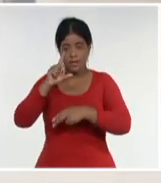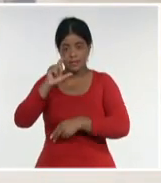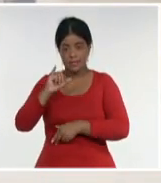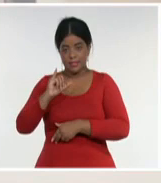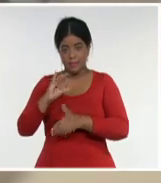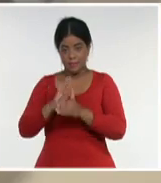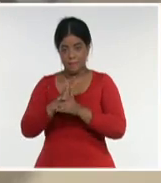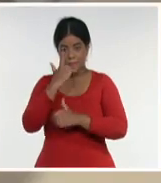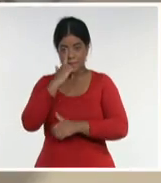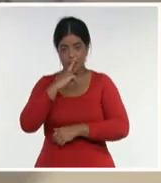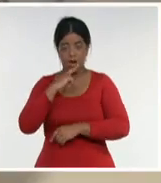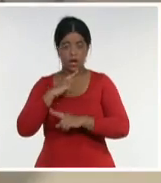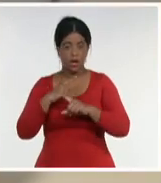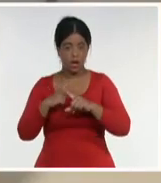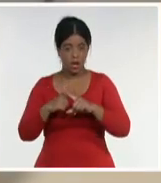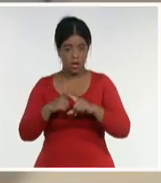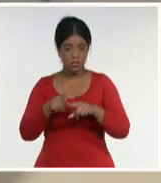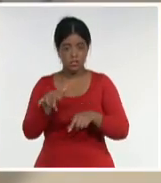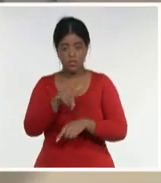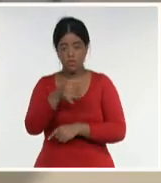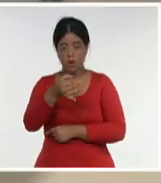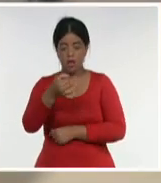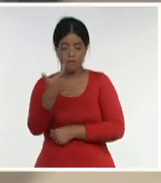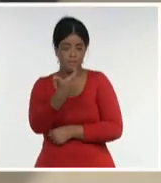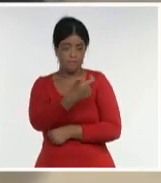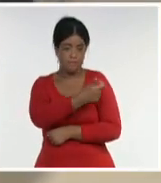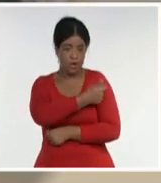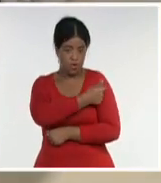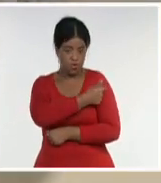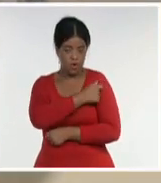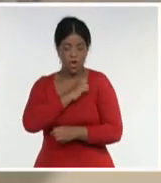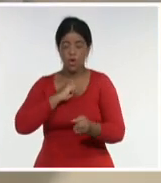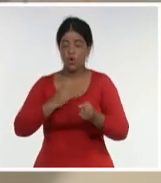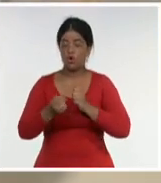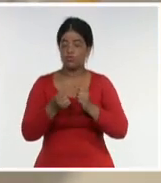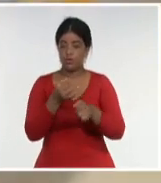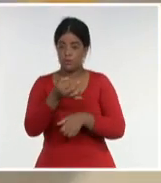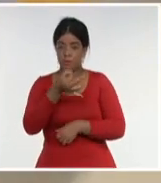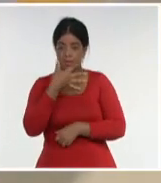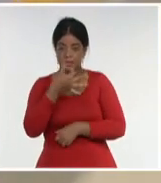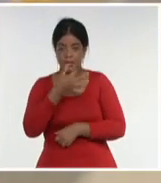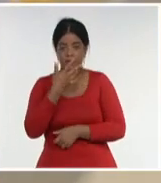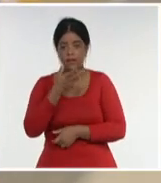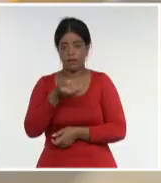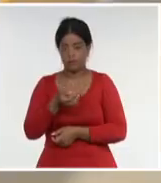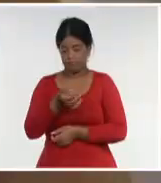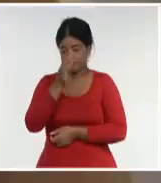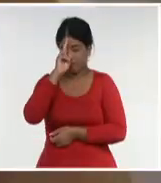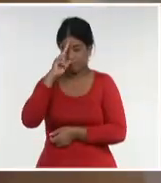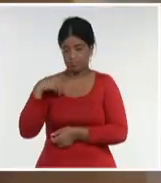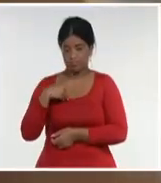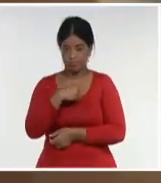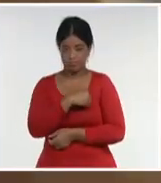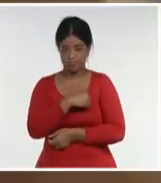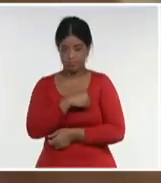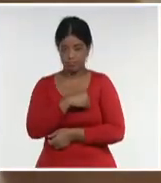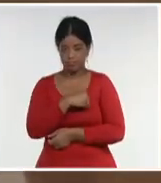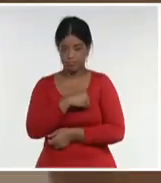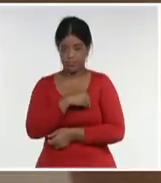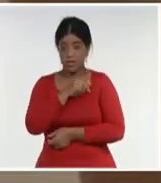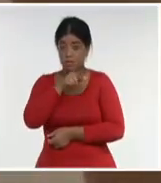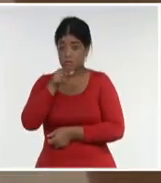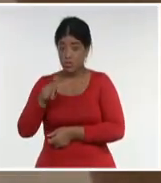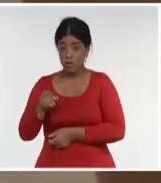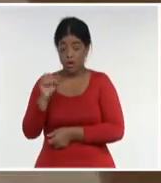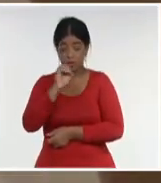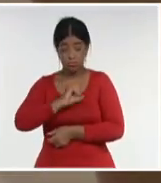Instituto Finlay de Vacunas y el Centro para el Control Estatal de Medicamentos, Equipos y Dispositivos Médicos. De acuerdo con los organizadores, está diseñado